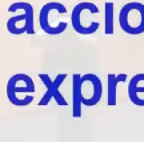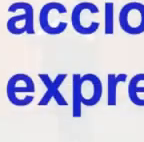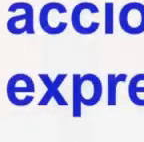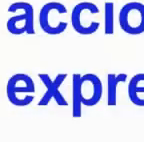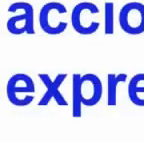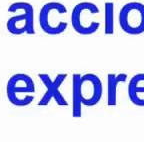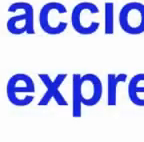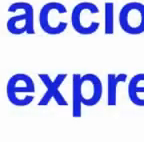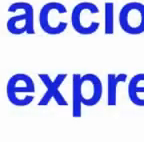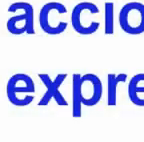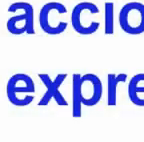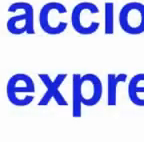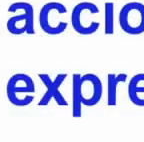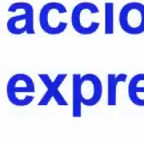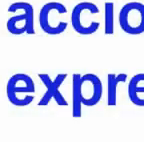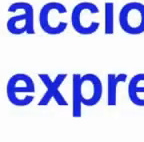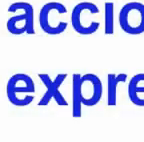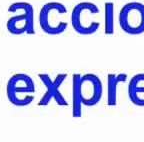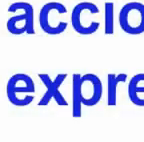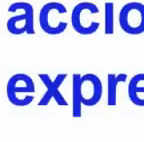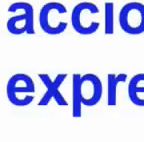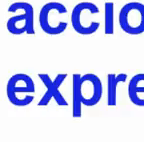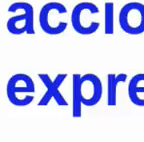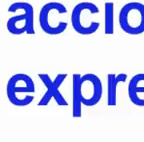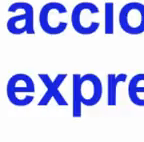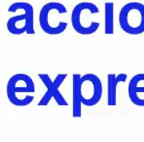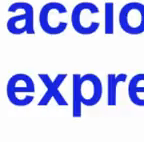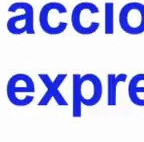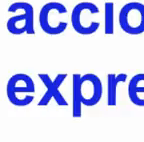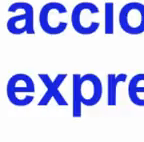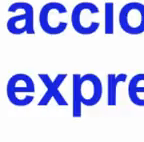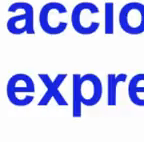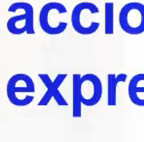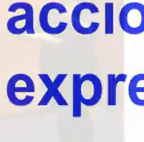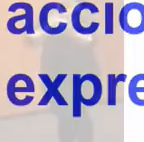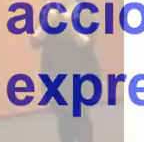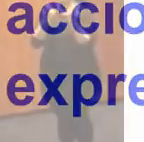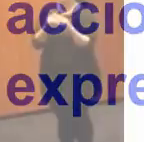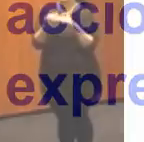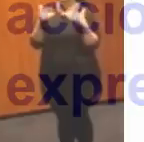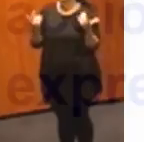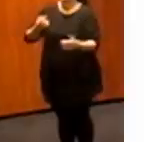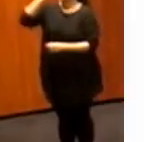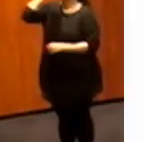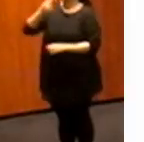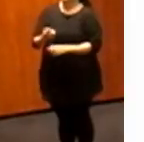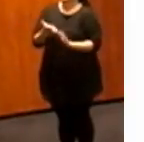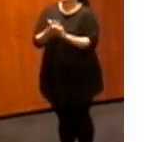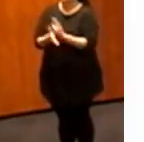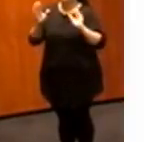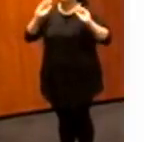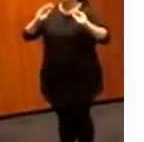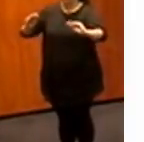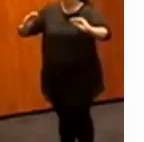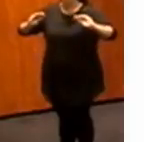los alumnos son conscientes de sus metas y de los procesos para lograrlos, estamos formándoles en